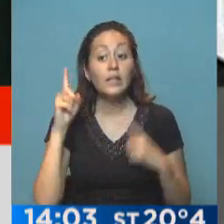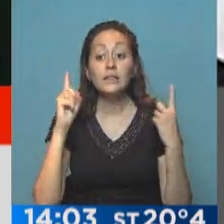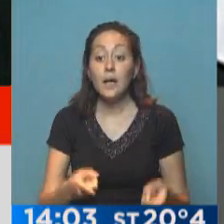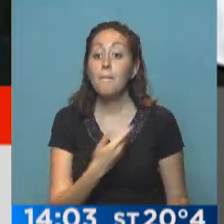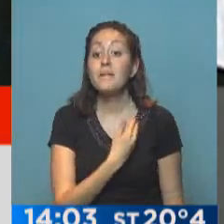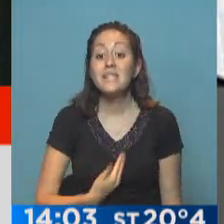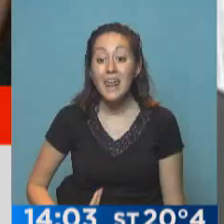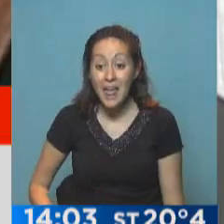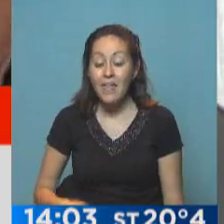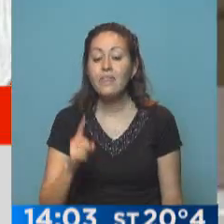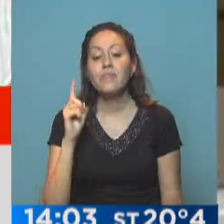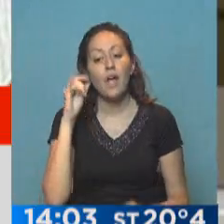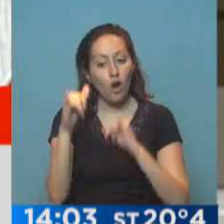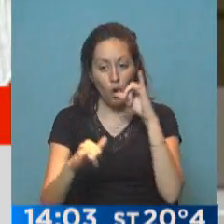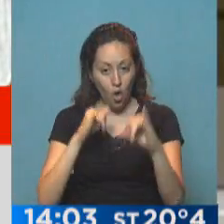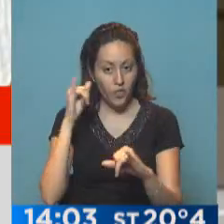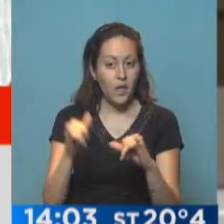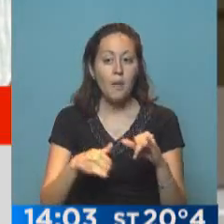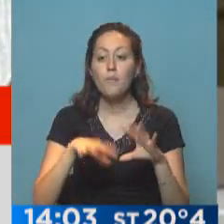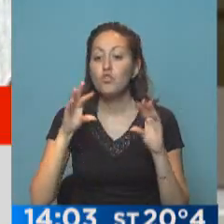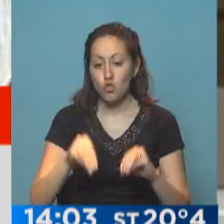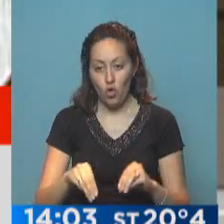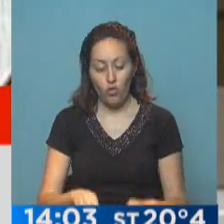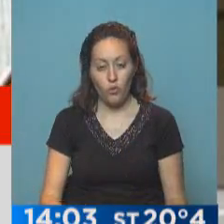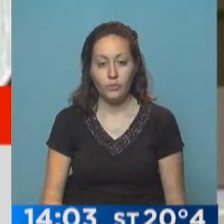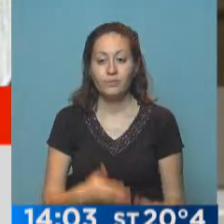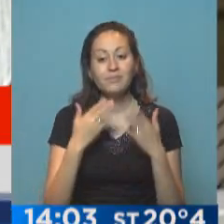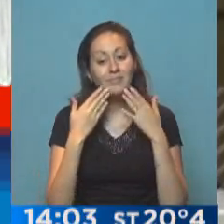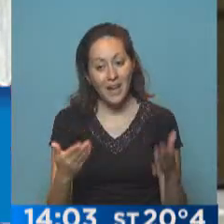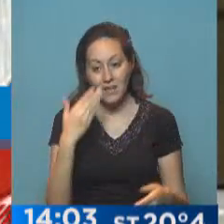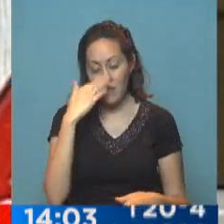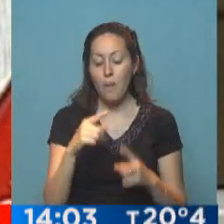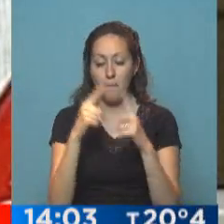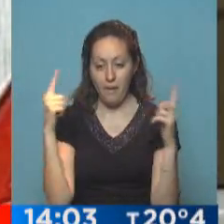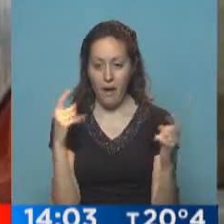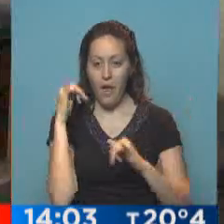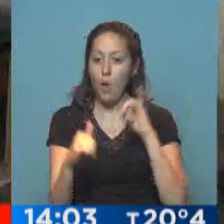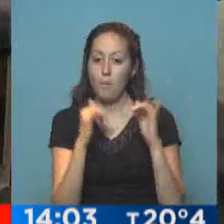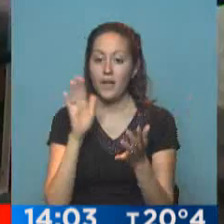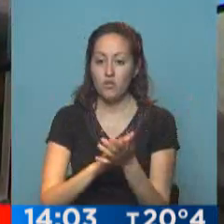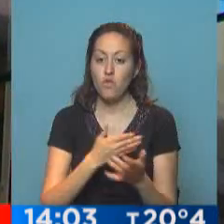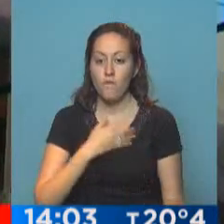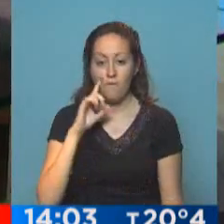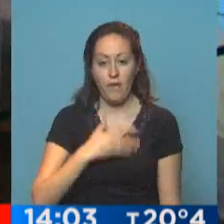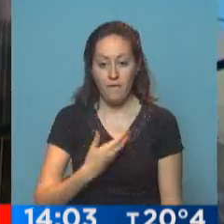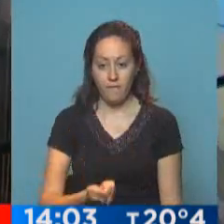de la Conmebol, en un ratito contamos todos los detalles. Gracias, Maxi. Ampliamos esta información del FIFA Gate en un ratito nada más.